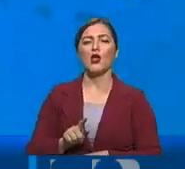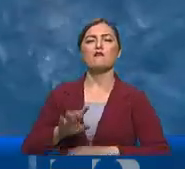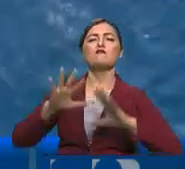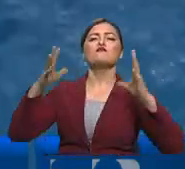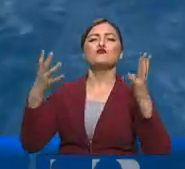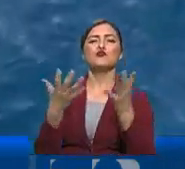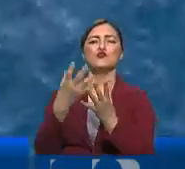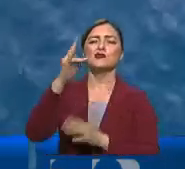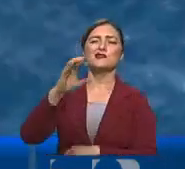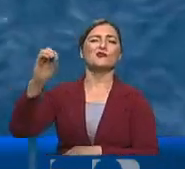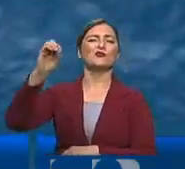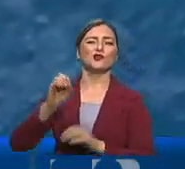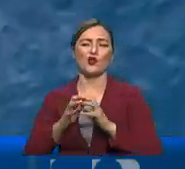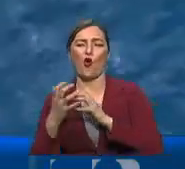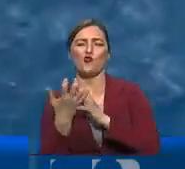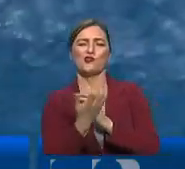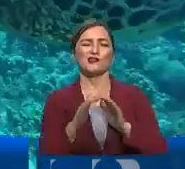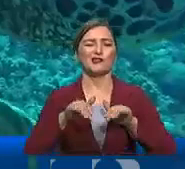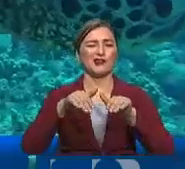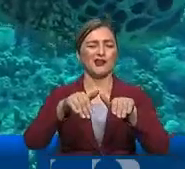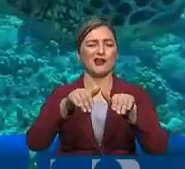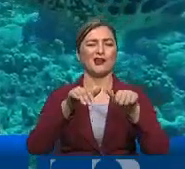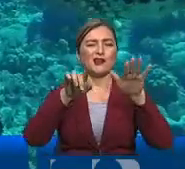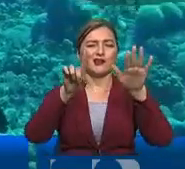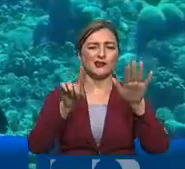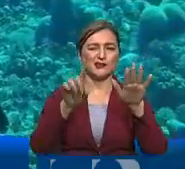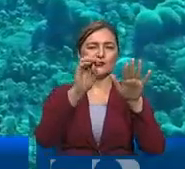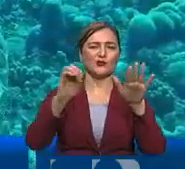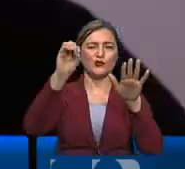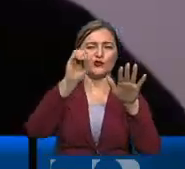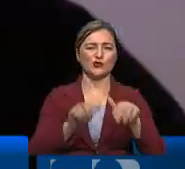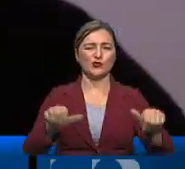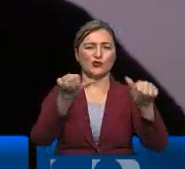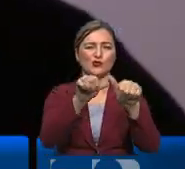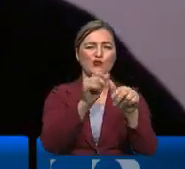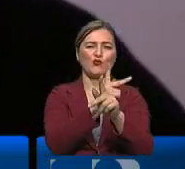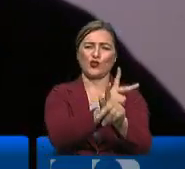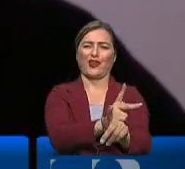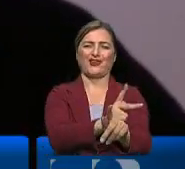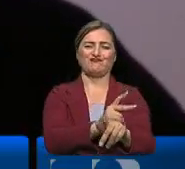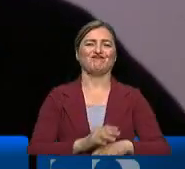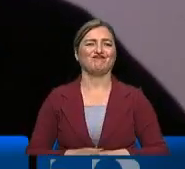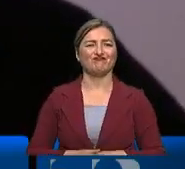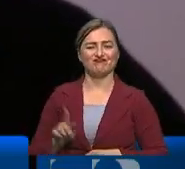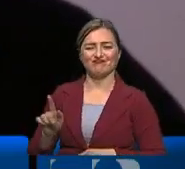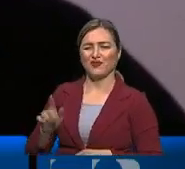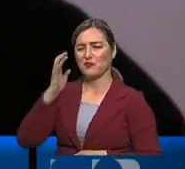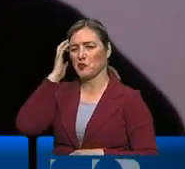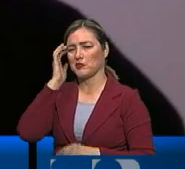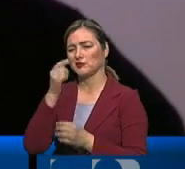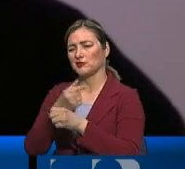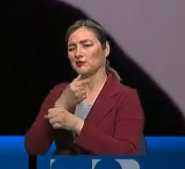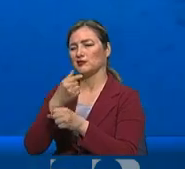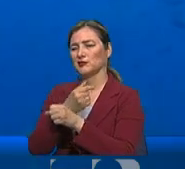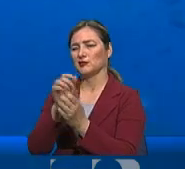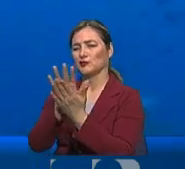por océanos. De esto, tan solo el 6% es parte del área marina protegida. Lo preocupante, a decir de Roberto Lombardi, gerente de proyectos